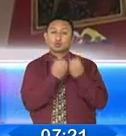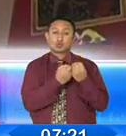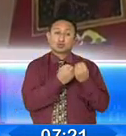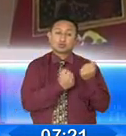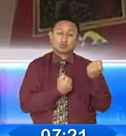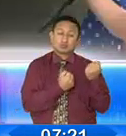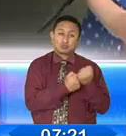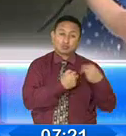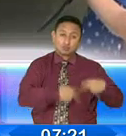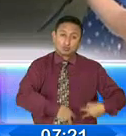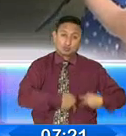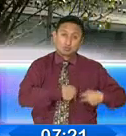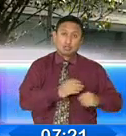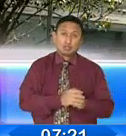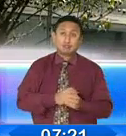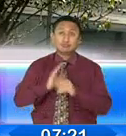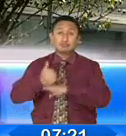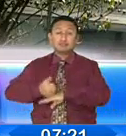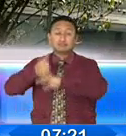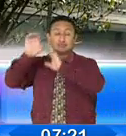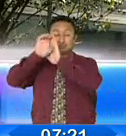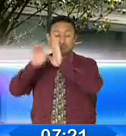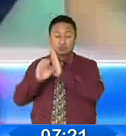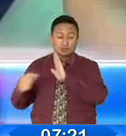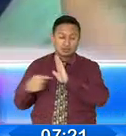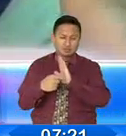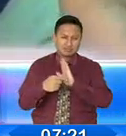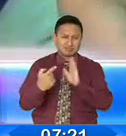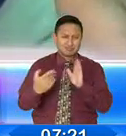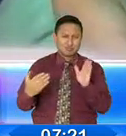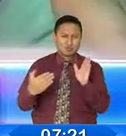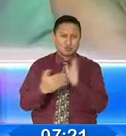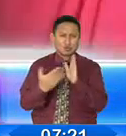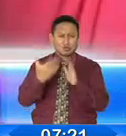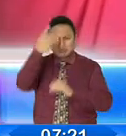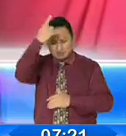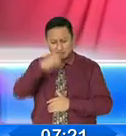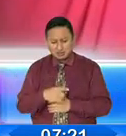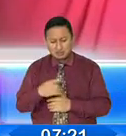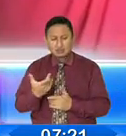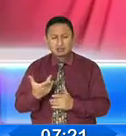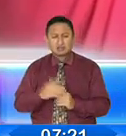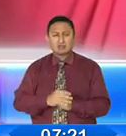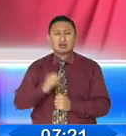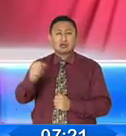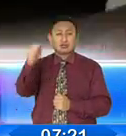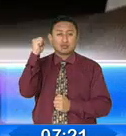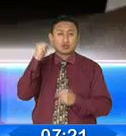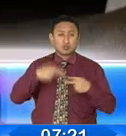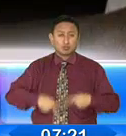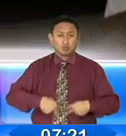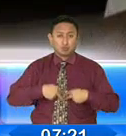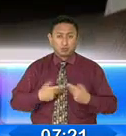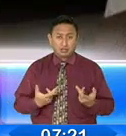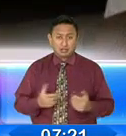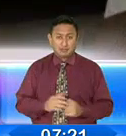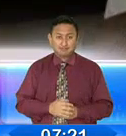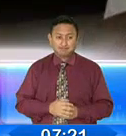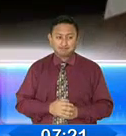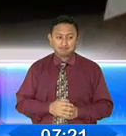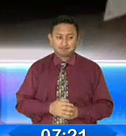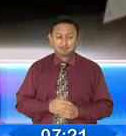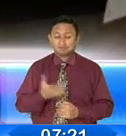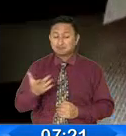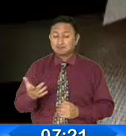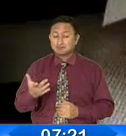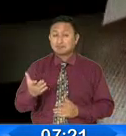que el dictamen de la Corte contradice el derecho constitucional de la defensa de la vida desde la concepción. No puede irse